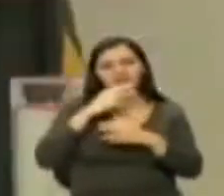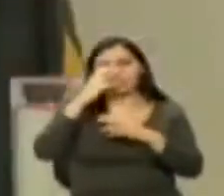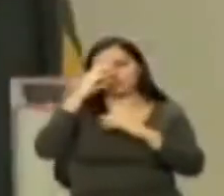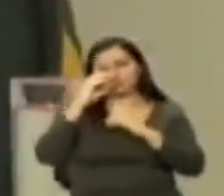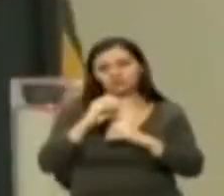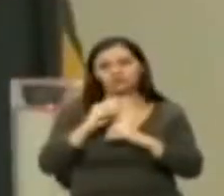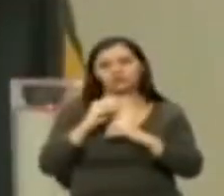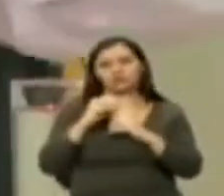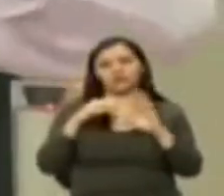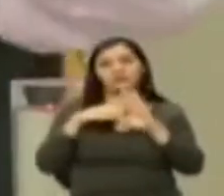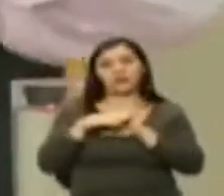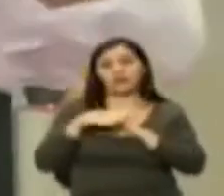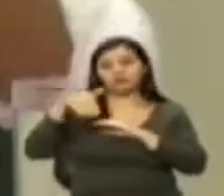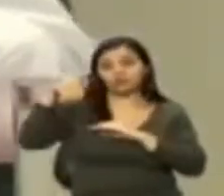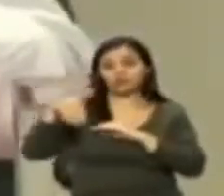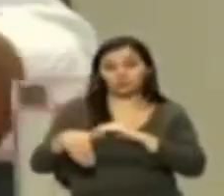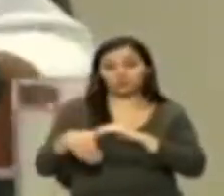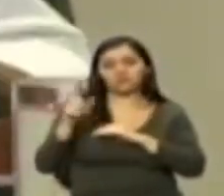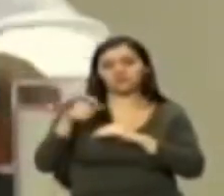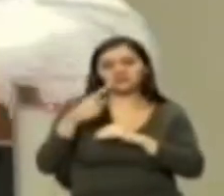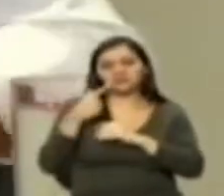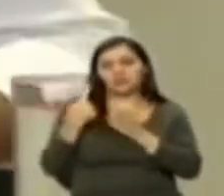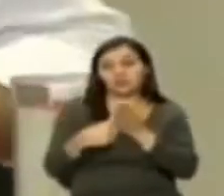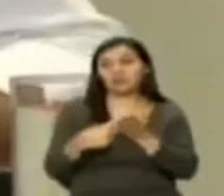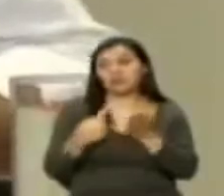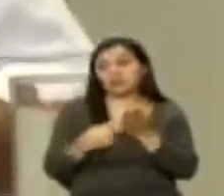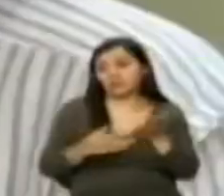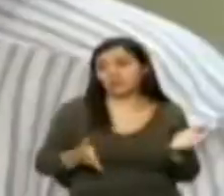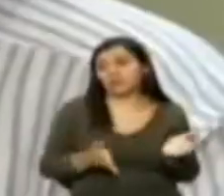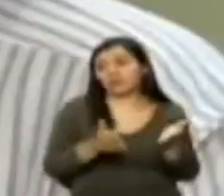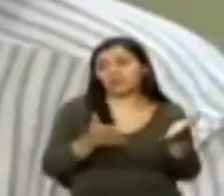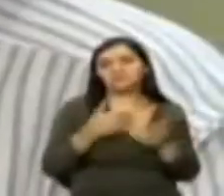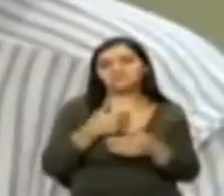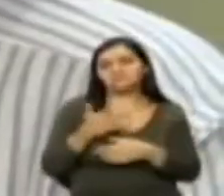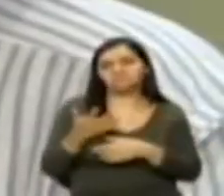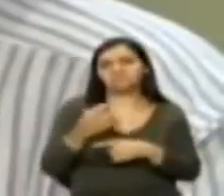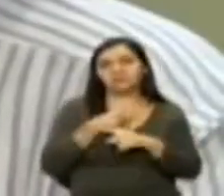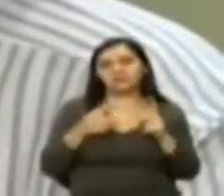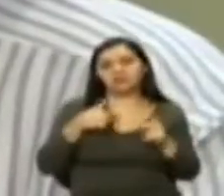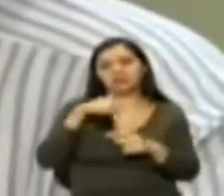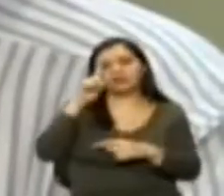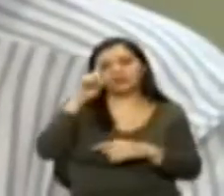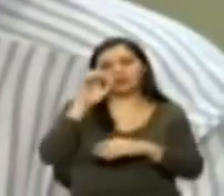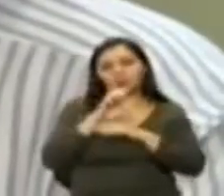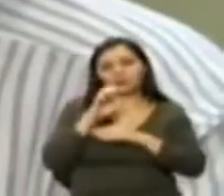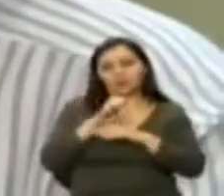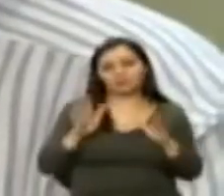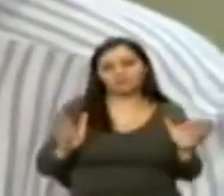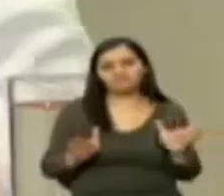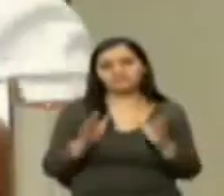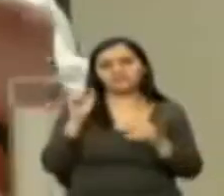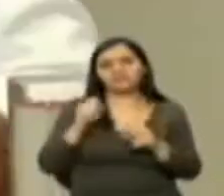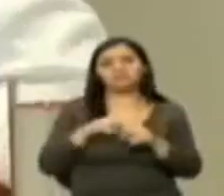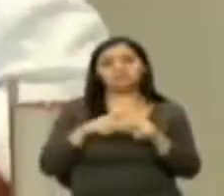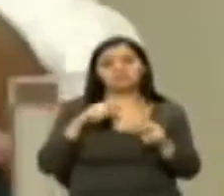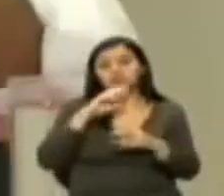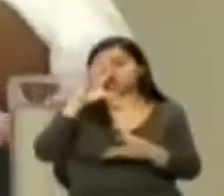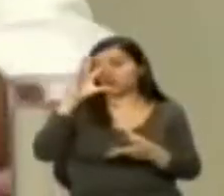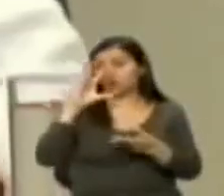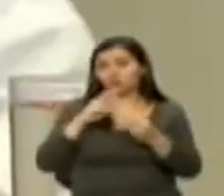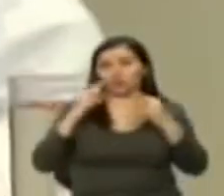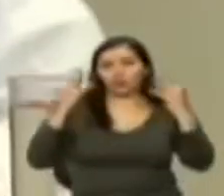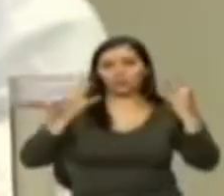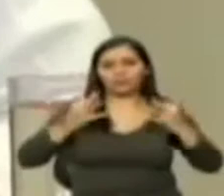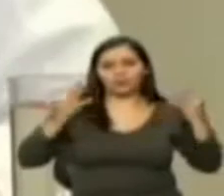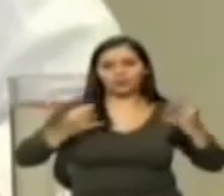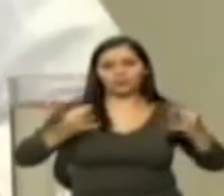Solo Banco del Sur, que dijimos que lo íbamos a sacar, lo hemos estado empujando, pero ya no depende de nosotros, pero lideramos eso a nivel de Sudamérica. Pero todo lo que dijimos lo hemos